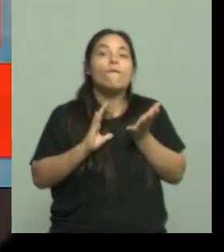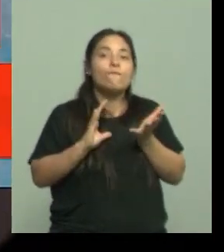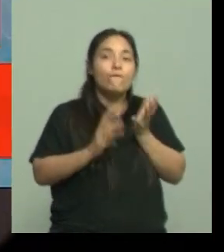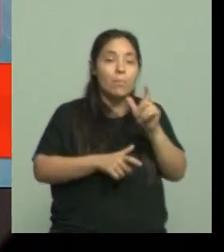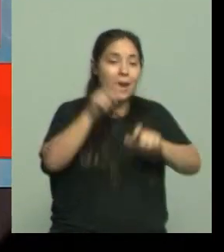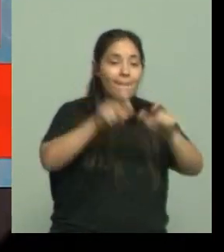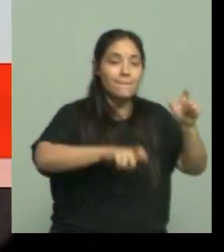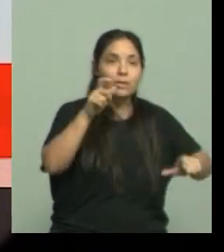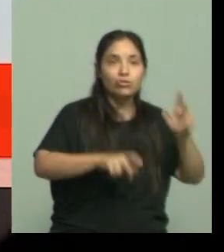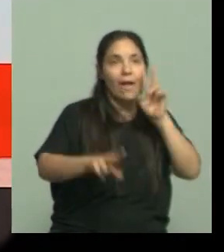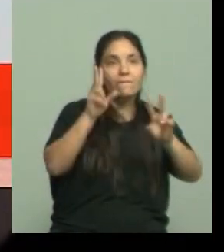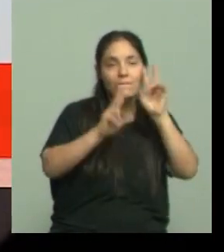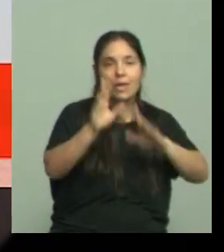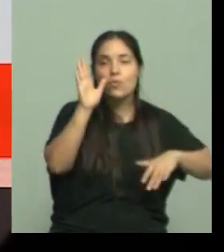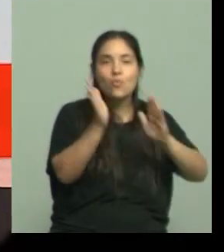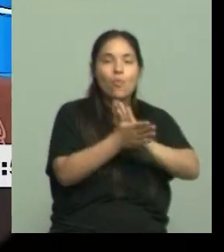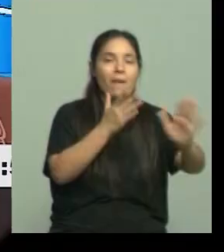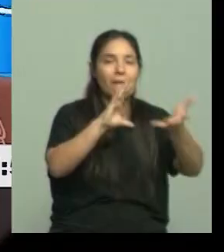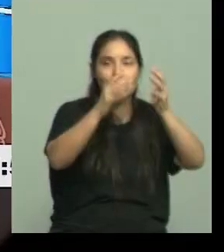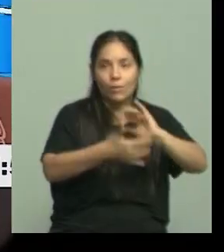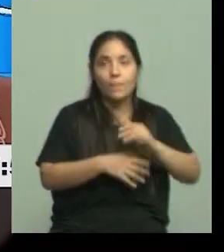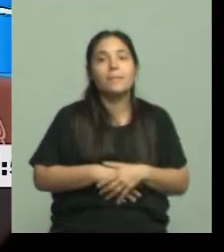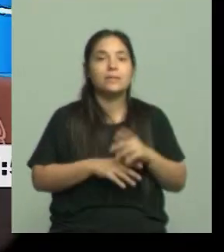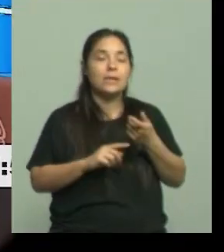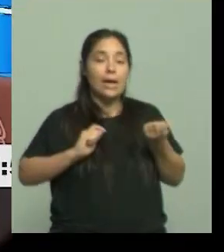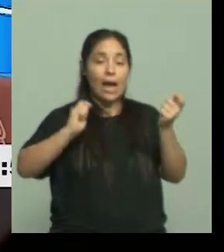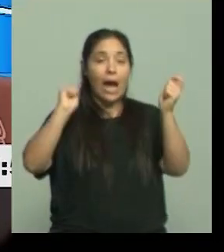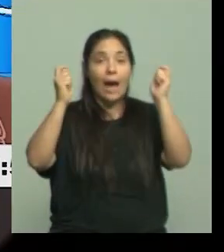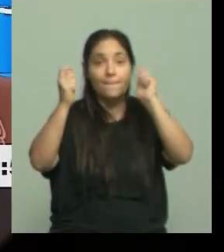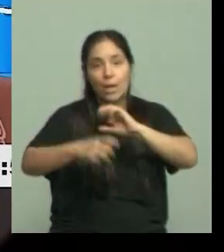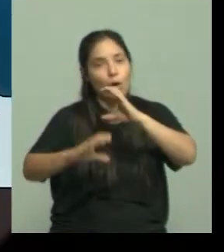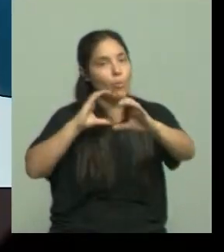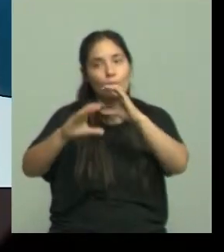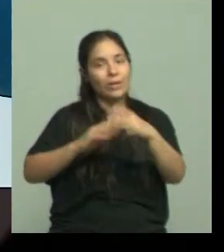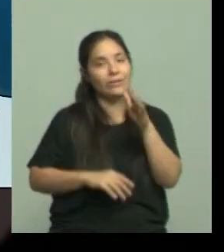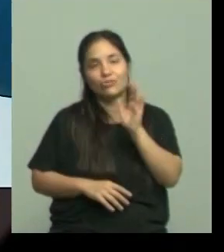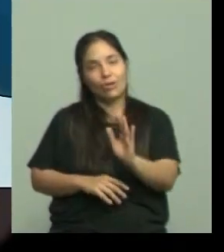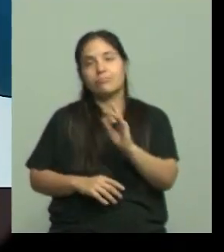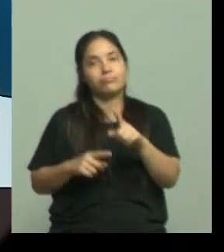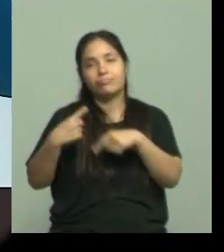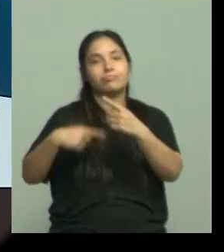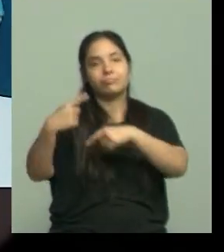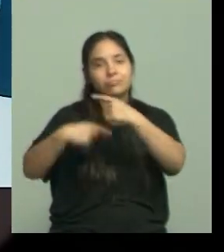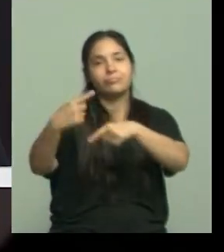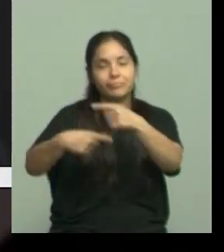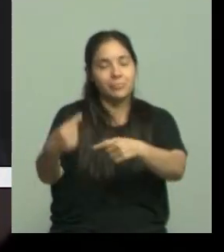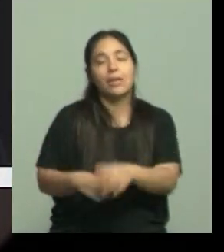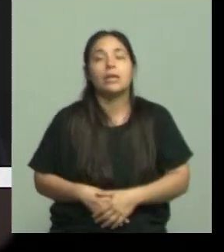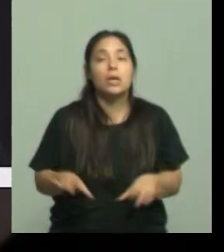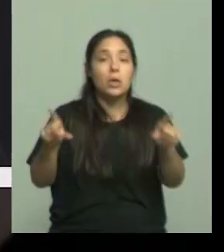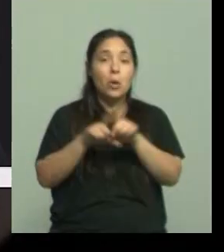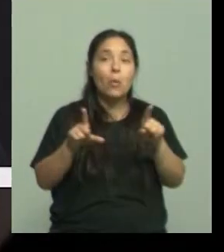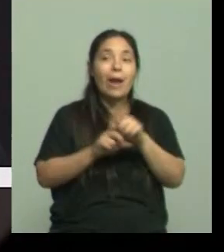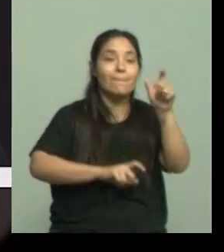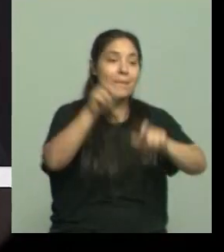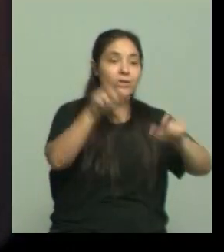de nuevos hábitos de consumo. La adaptación es una variable constante en materia de comunicación mediática.